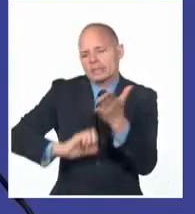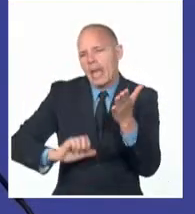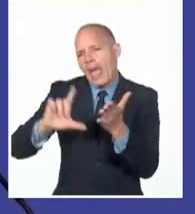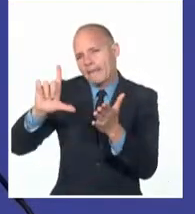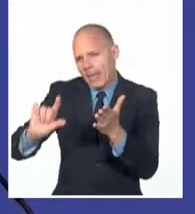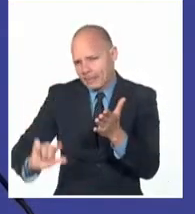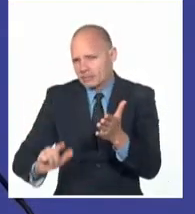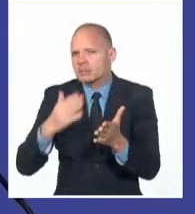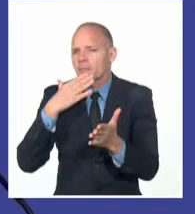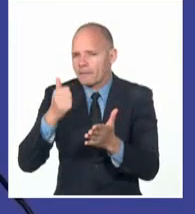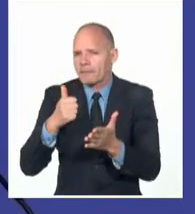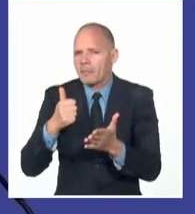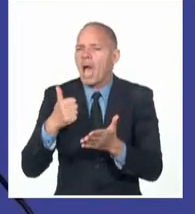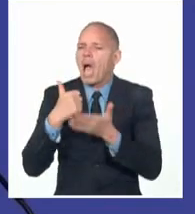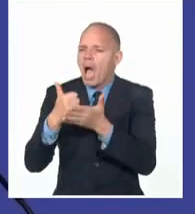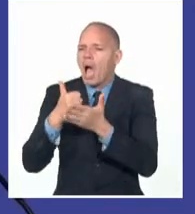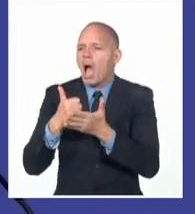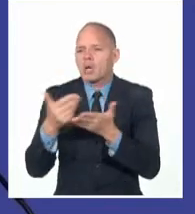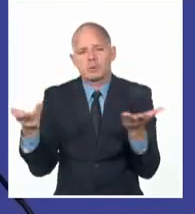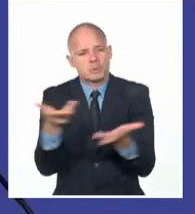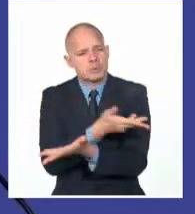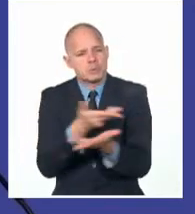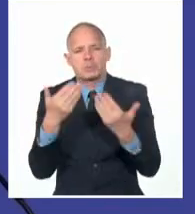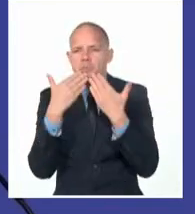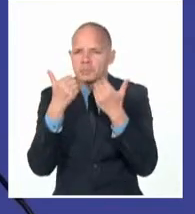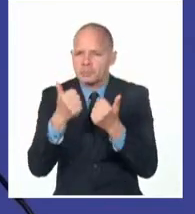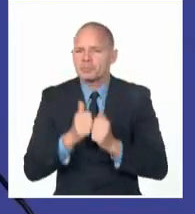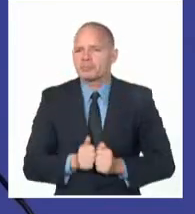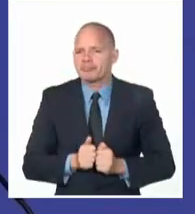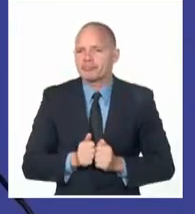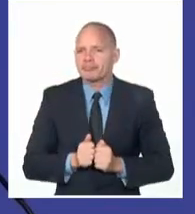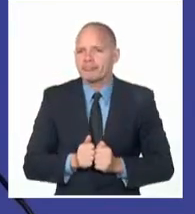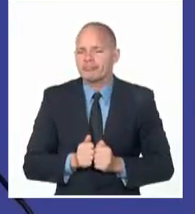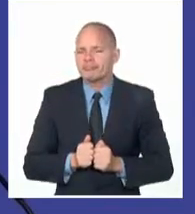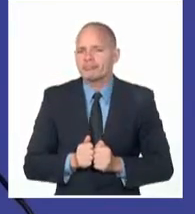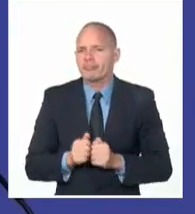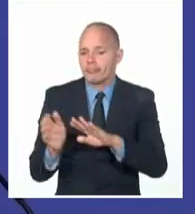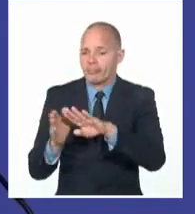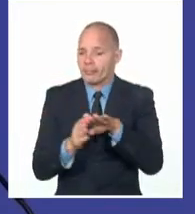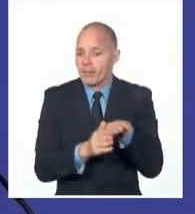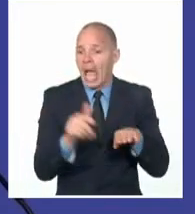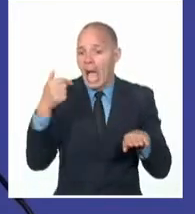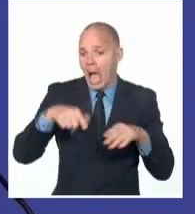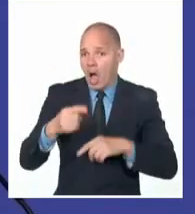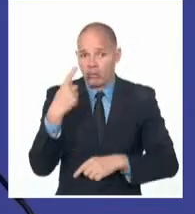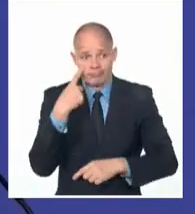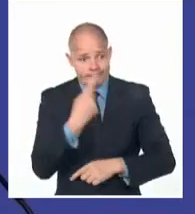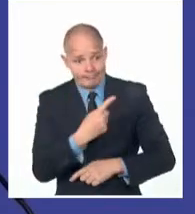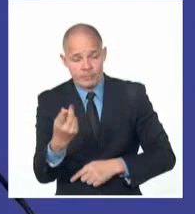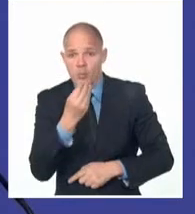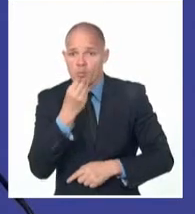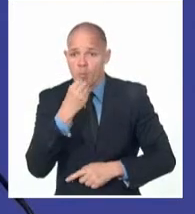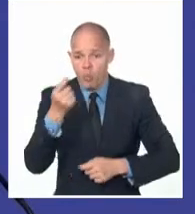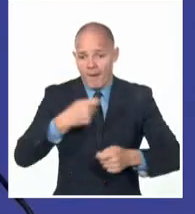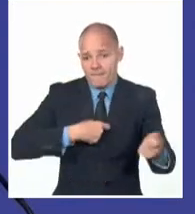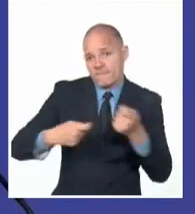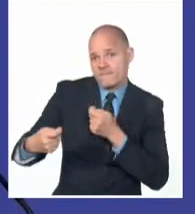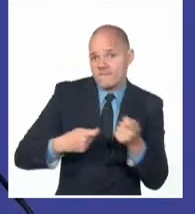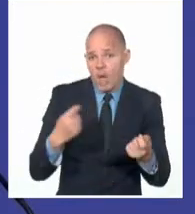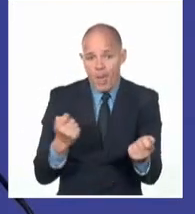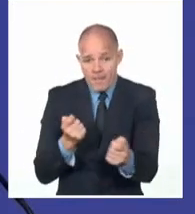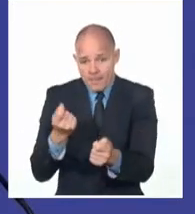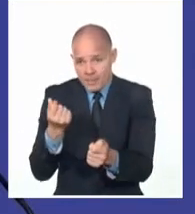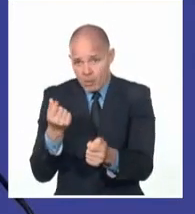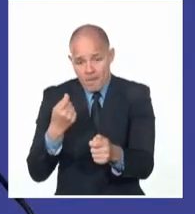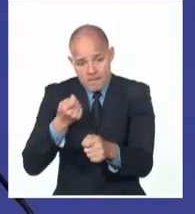partes. Existe un gran potencial para el desarrollo del comercio, la inversión y la